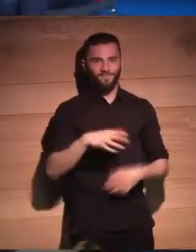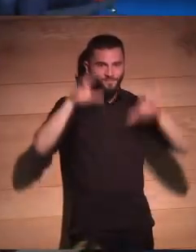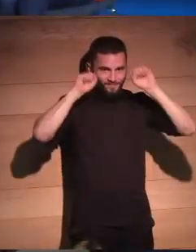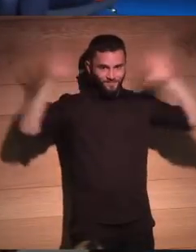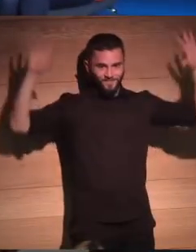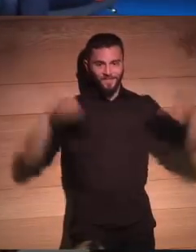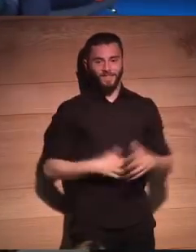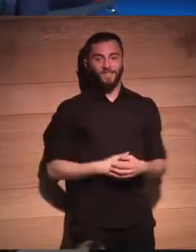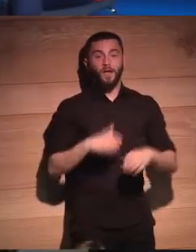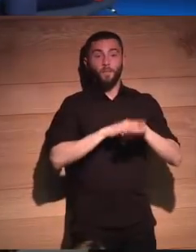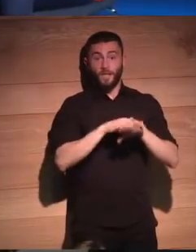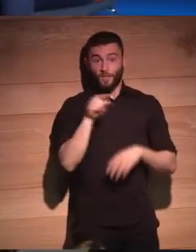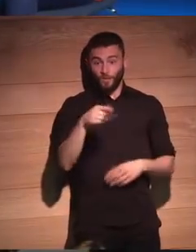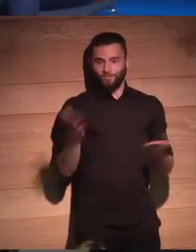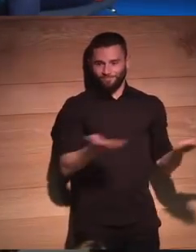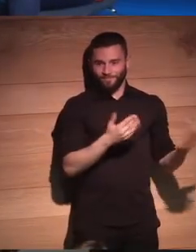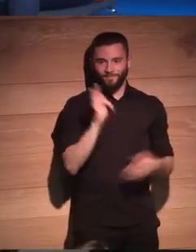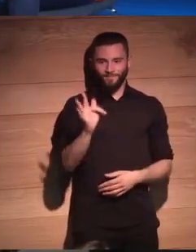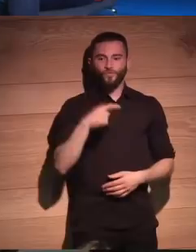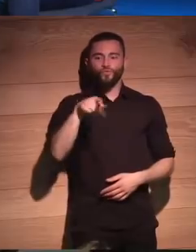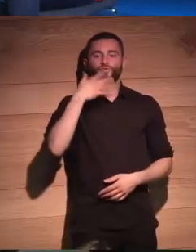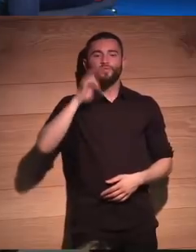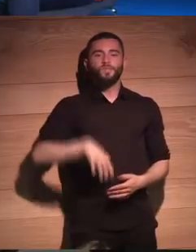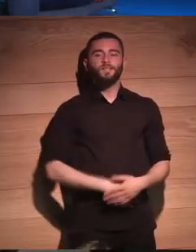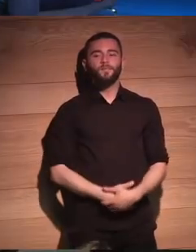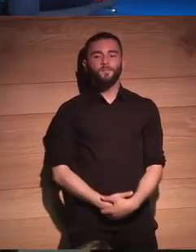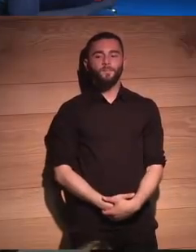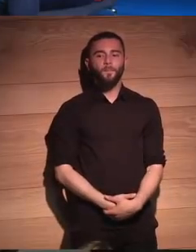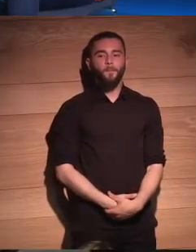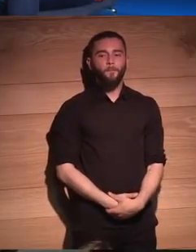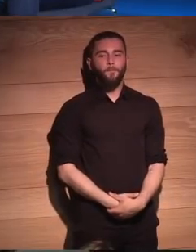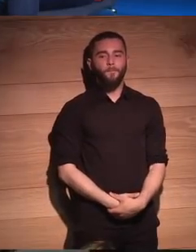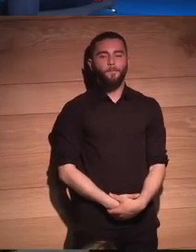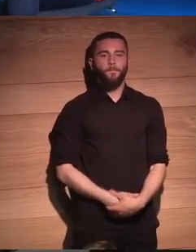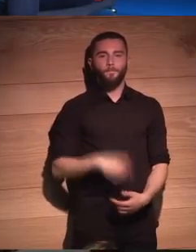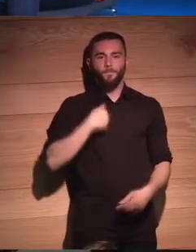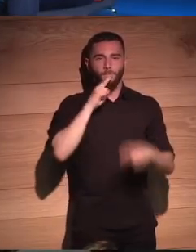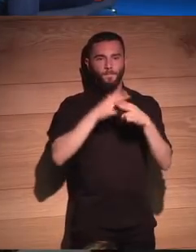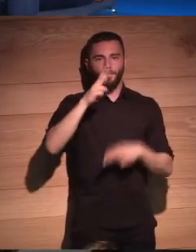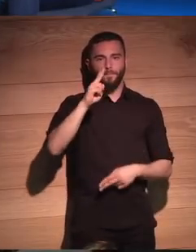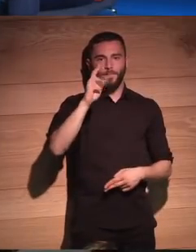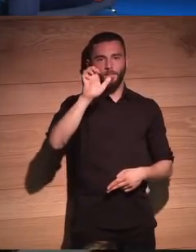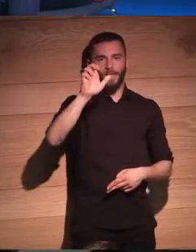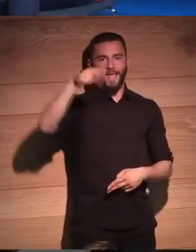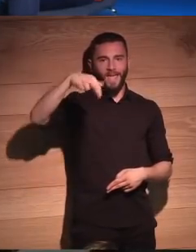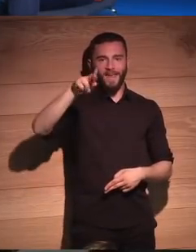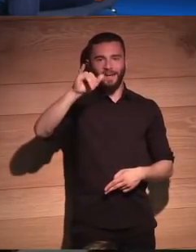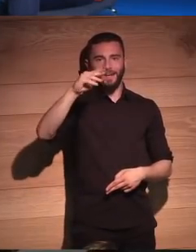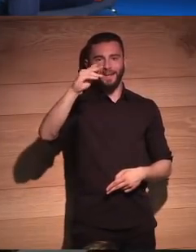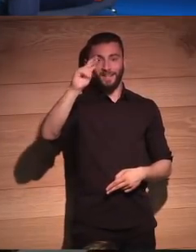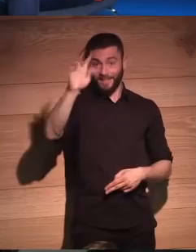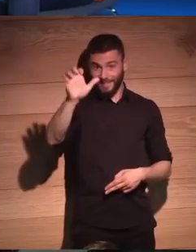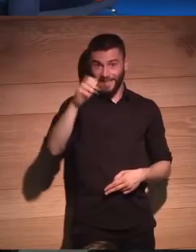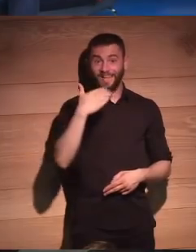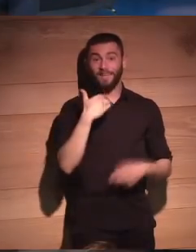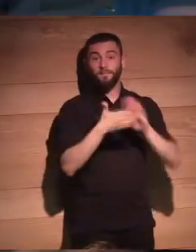Martianos. Perdón, eras tú. Adelante. ¿Quién eres? ¿Está sonando? Sí. Yo soy Enrique, tengo casi 18 años. Y bueno, ya